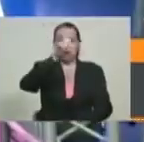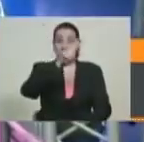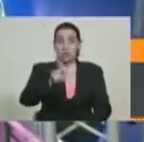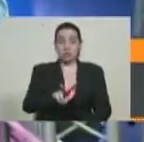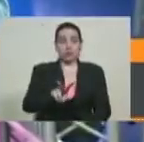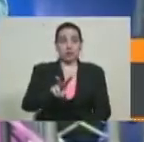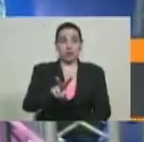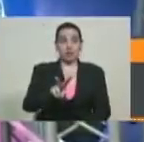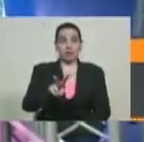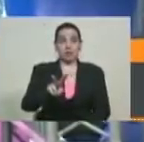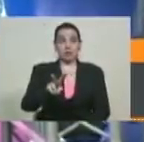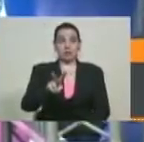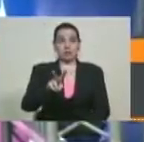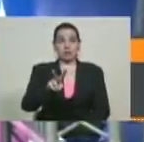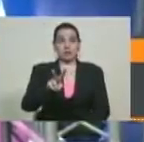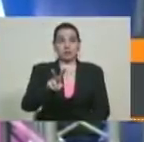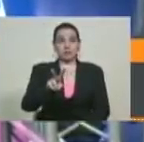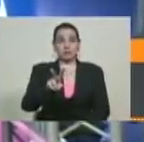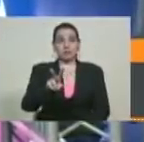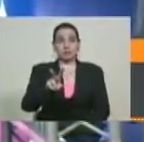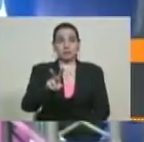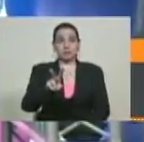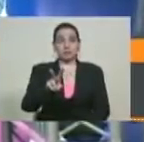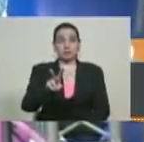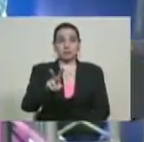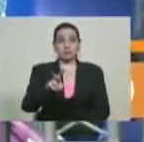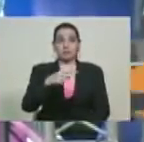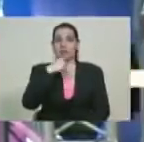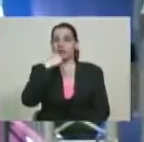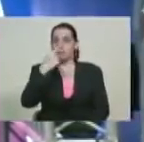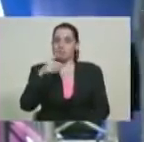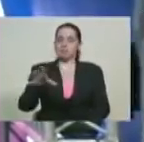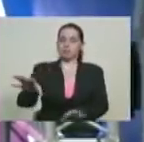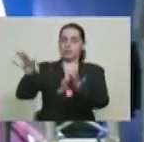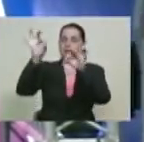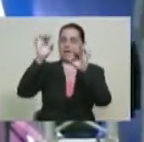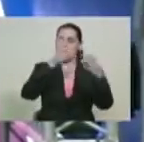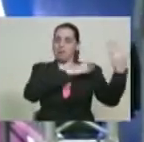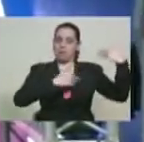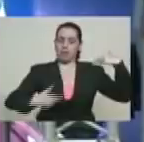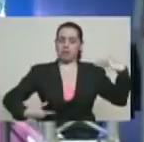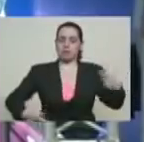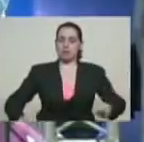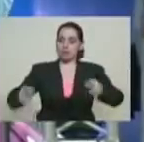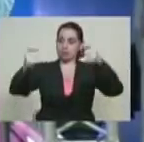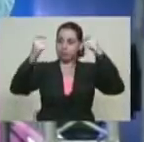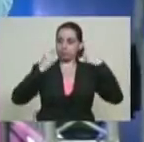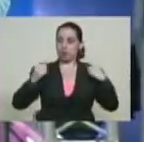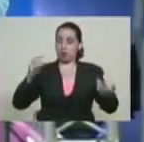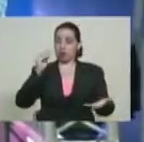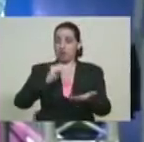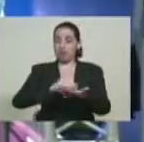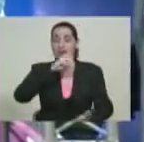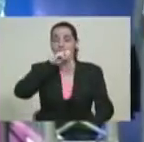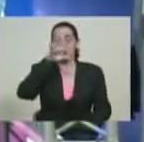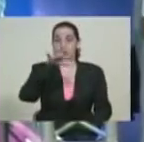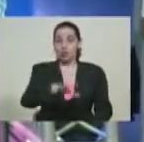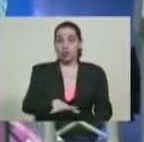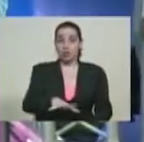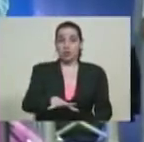ejerza su soberanía y me elija presidente en las históricas